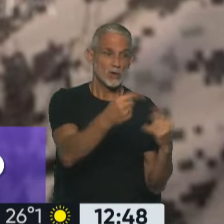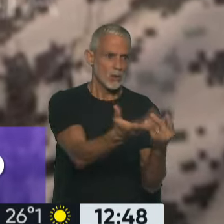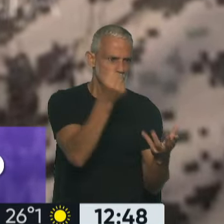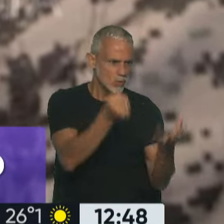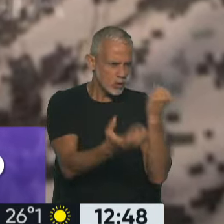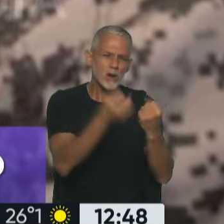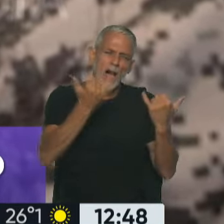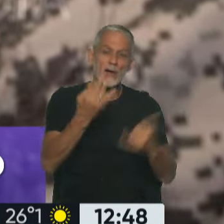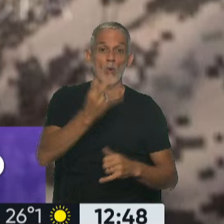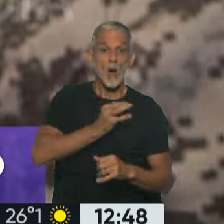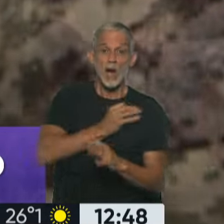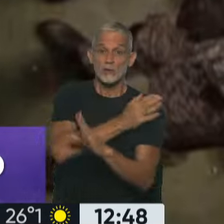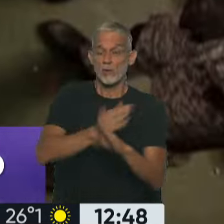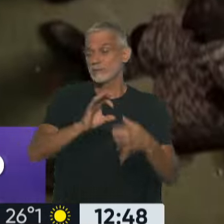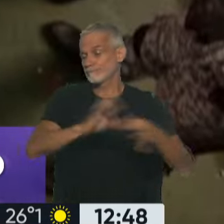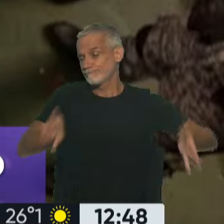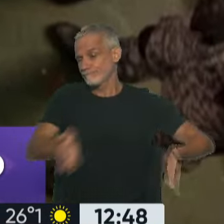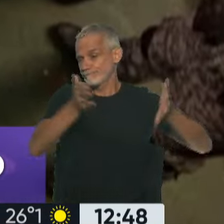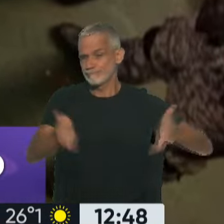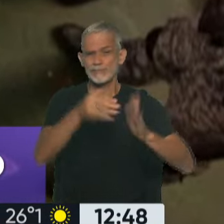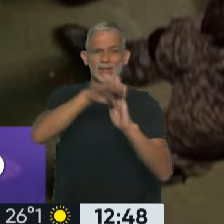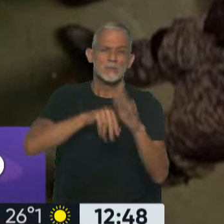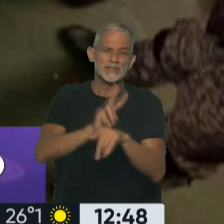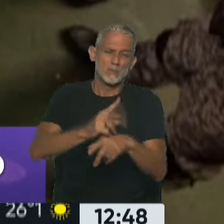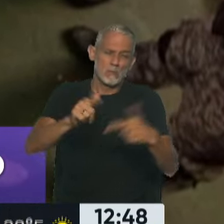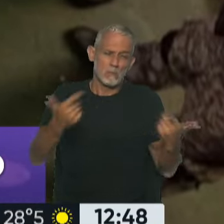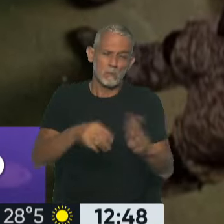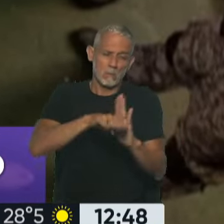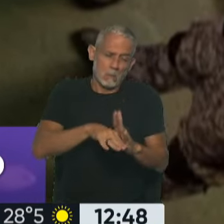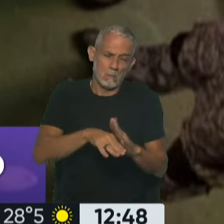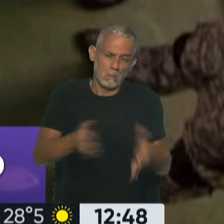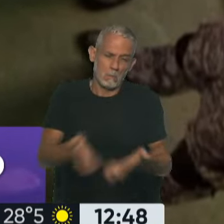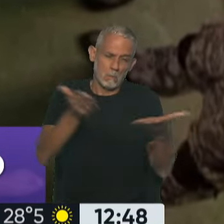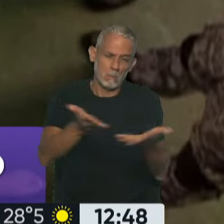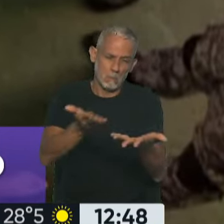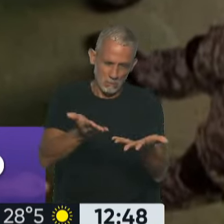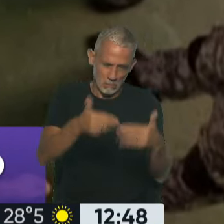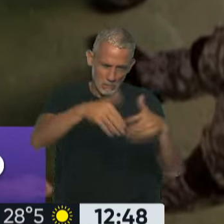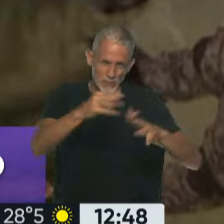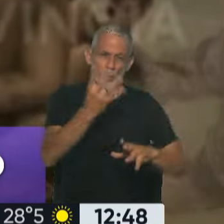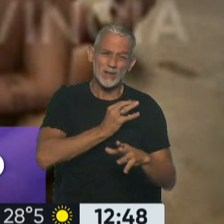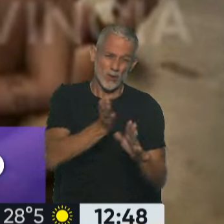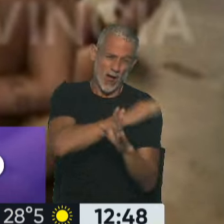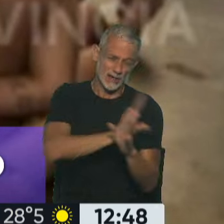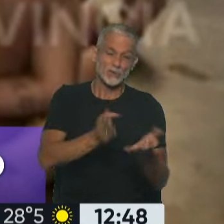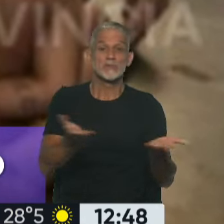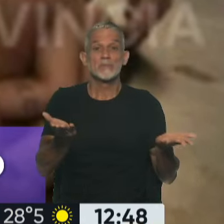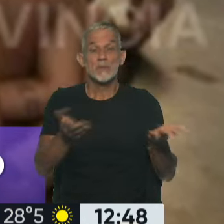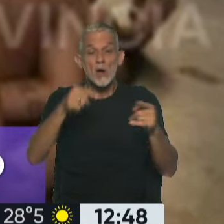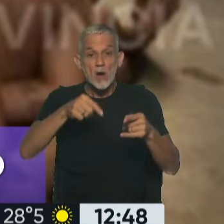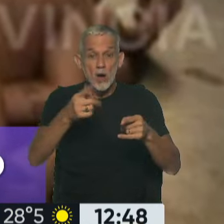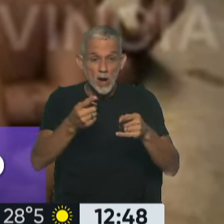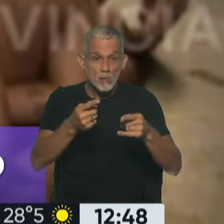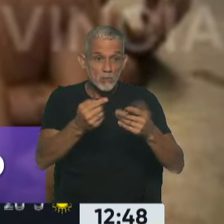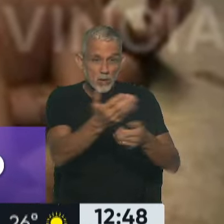luego de 4 años donde todo fue muy laxo y las medidas de seguridad eran relativas. Pero todos